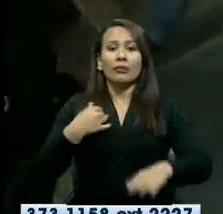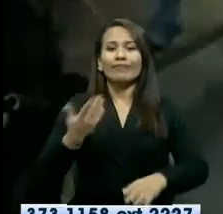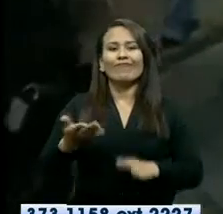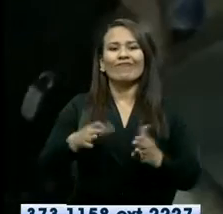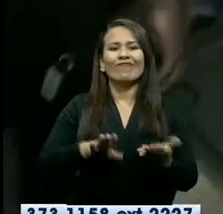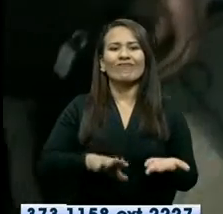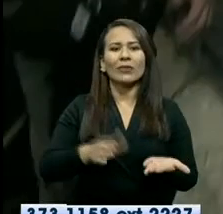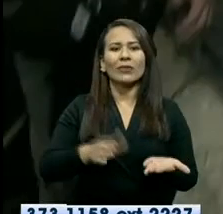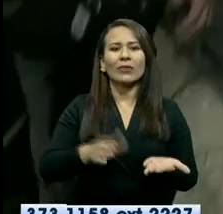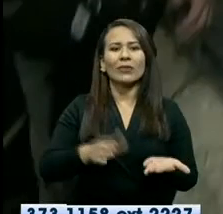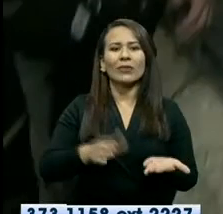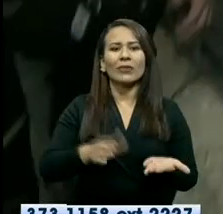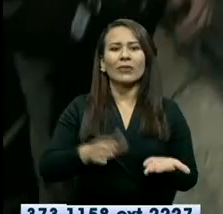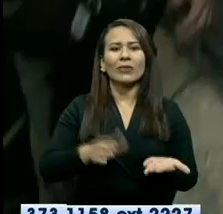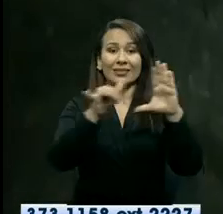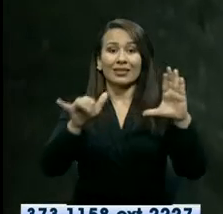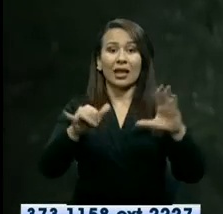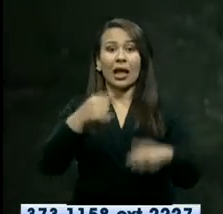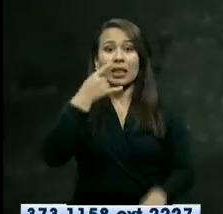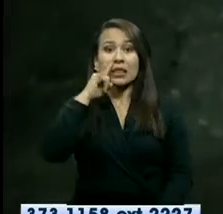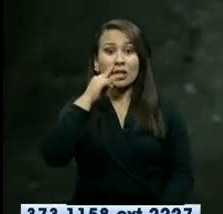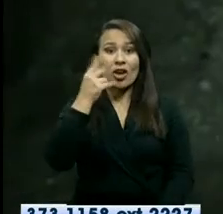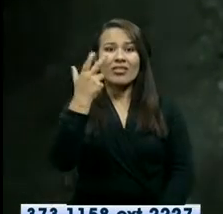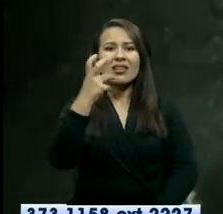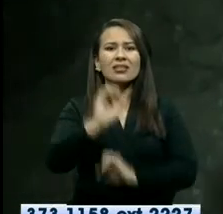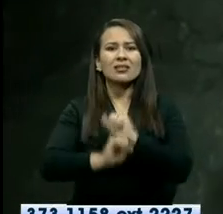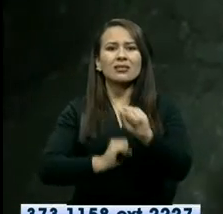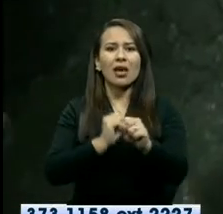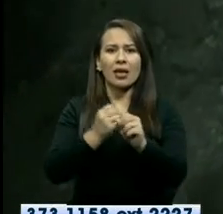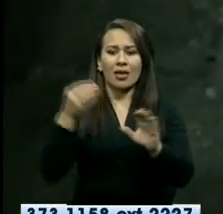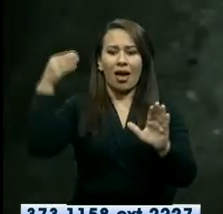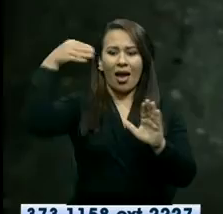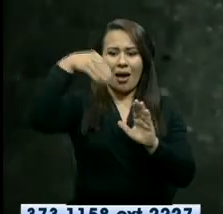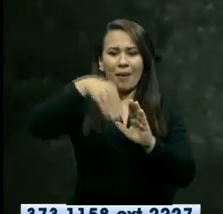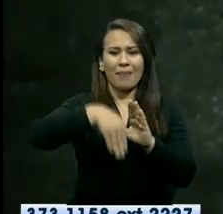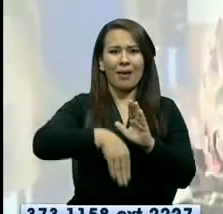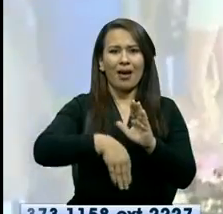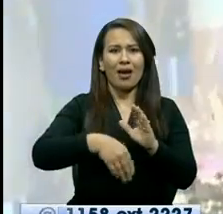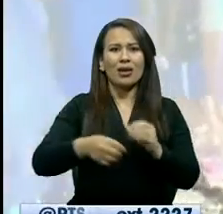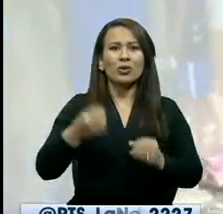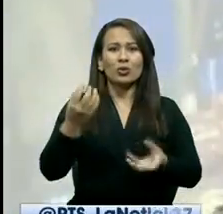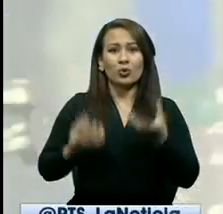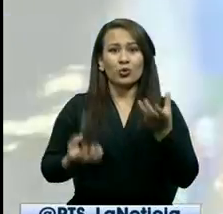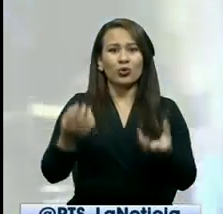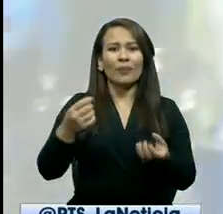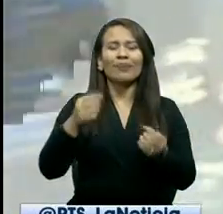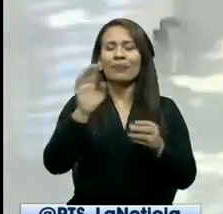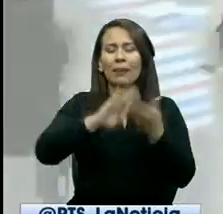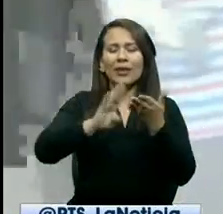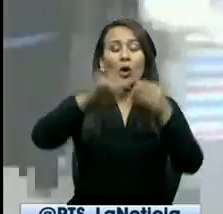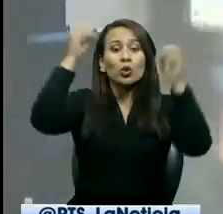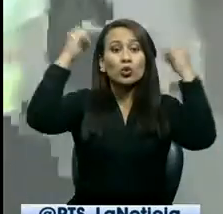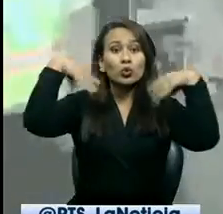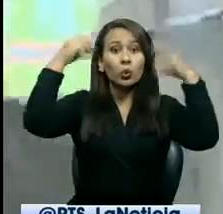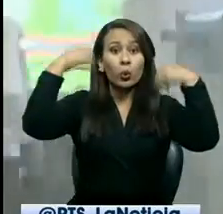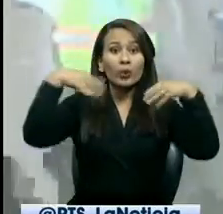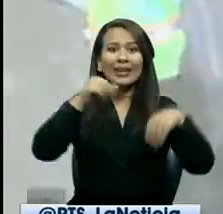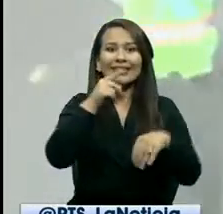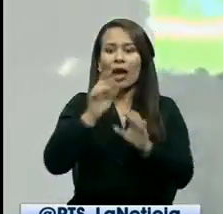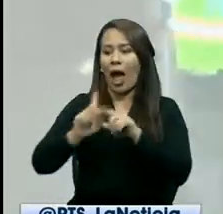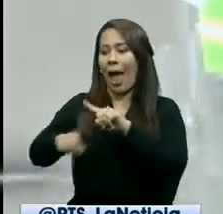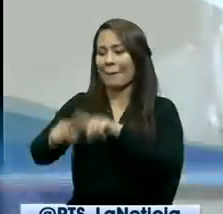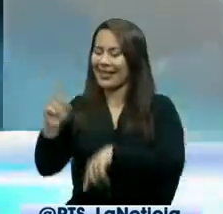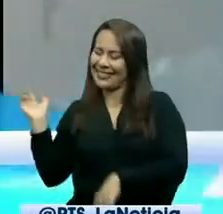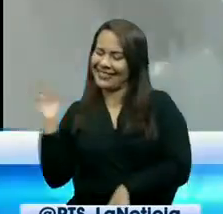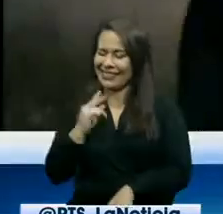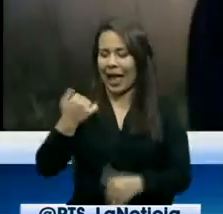Un menor de 13 años habría bajado a las lagunas formadas por las lluvias en compañía de unos amigos. Los padres, al percatarse